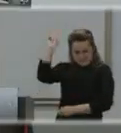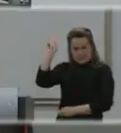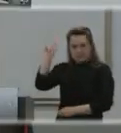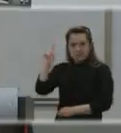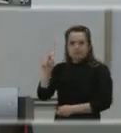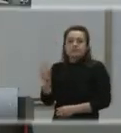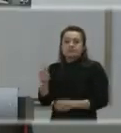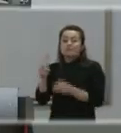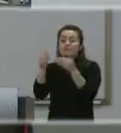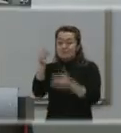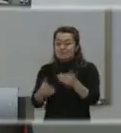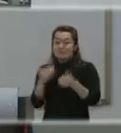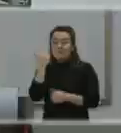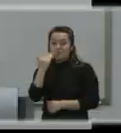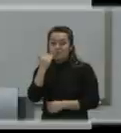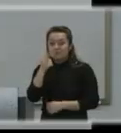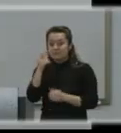discapacidad intelectual.